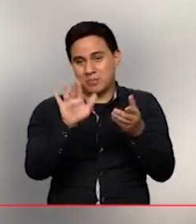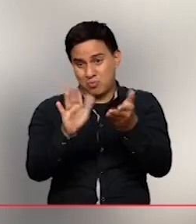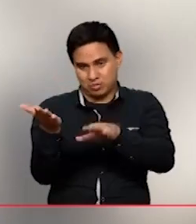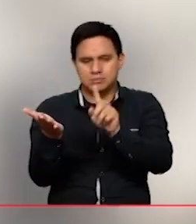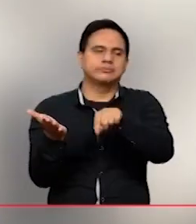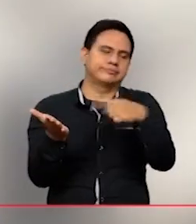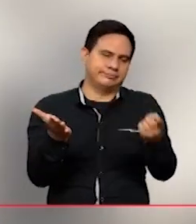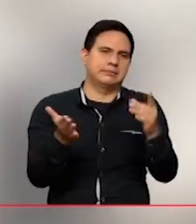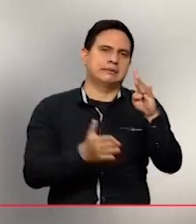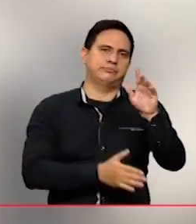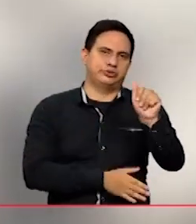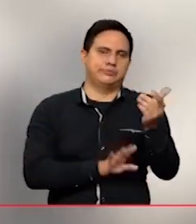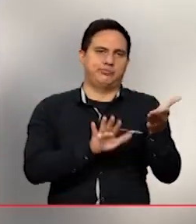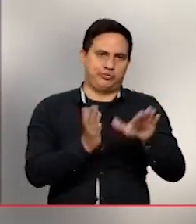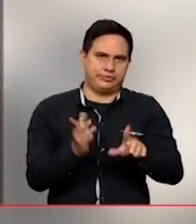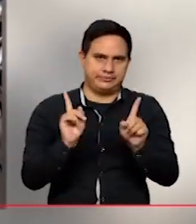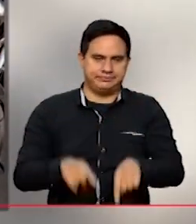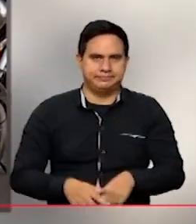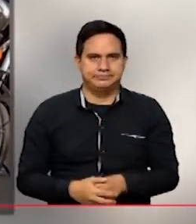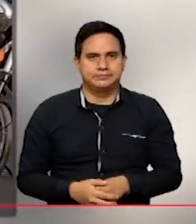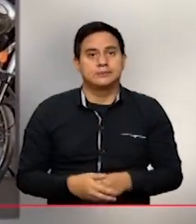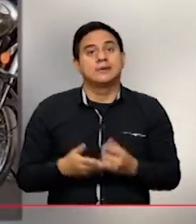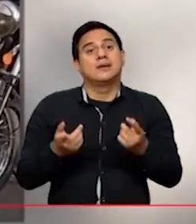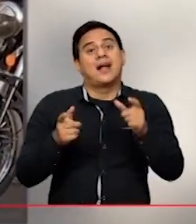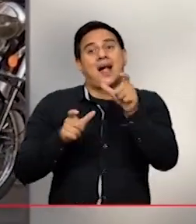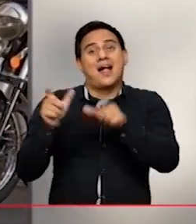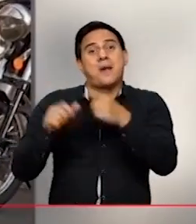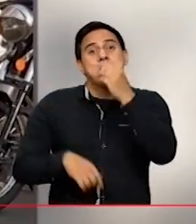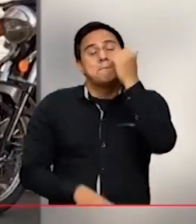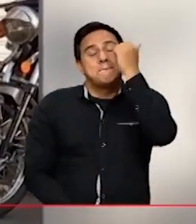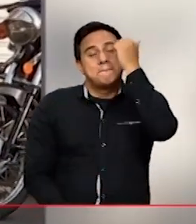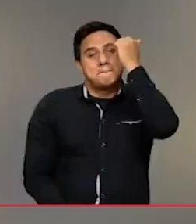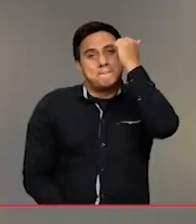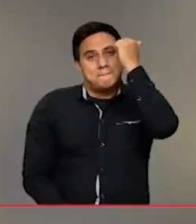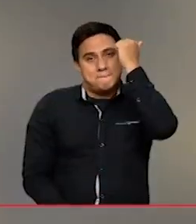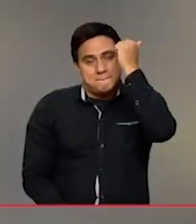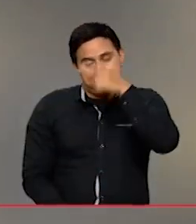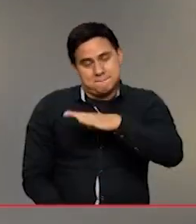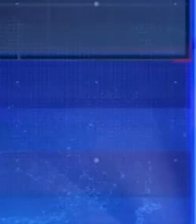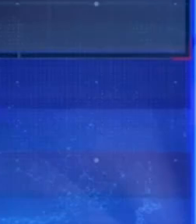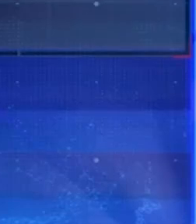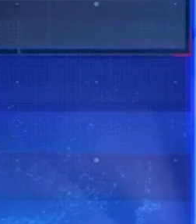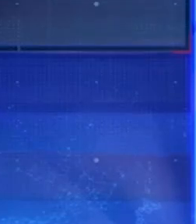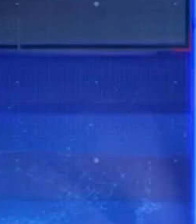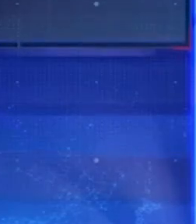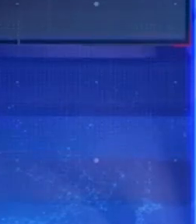fallecidos. Los primeros reportes policiales indican que se trataría de sicariatos.